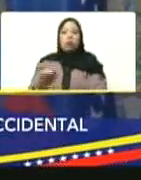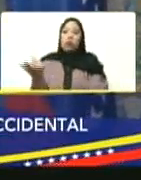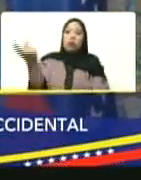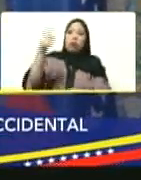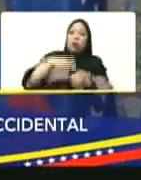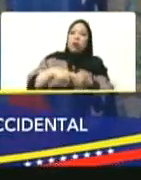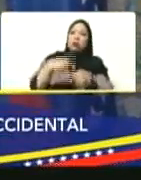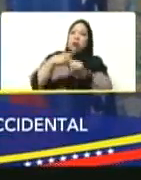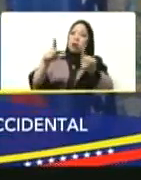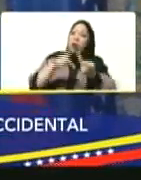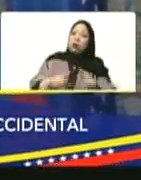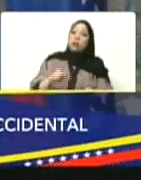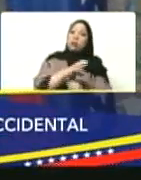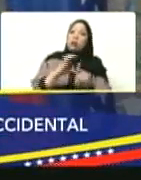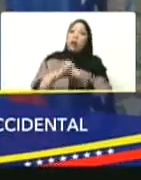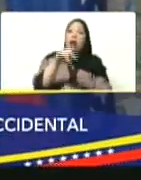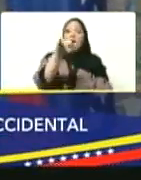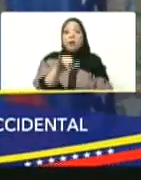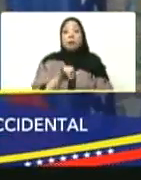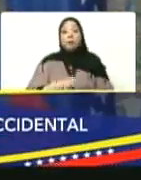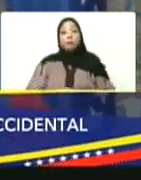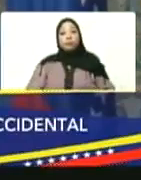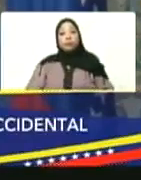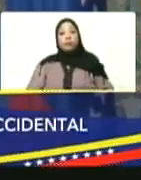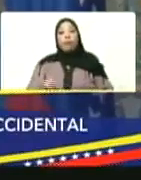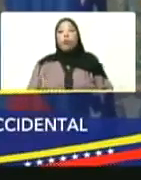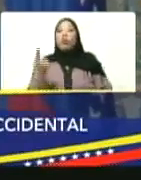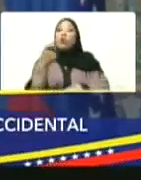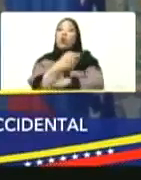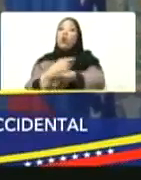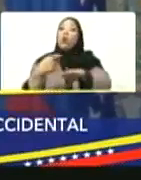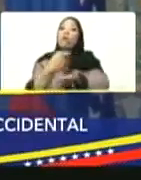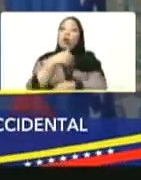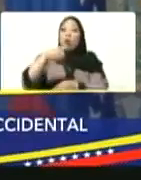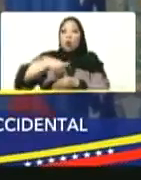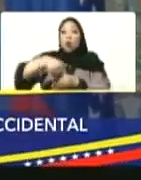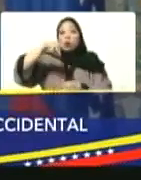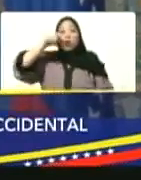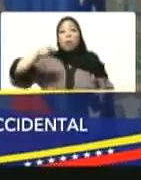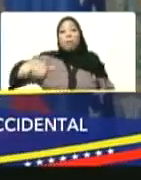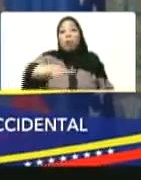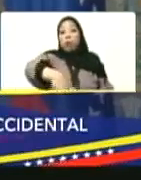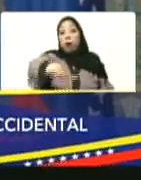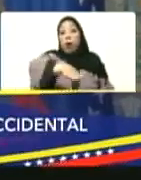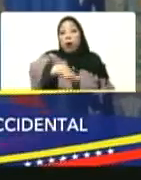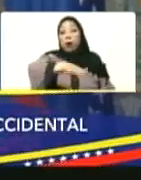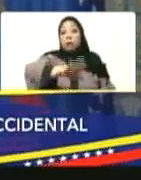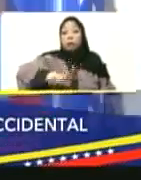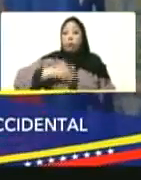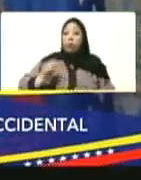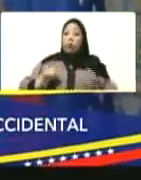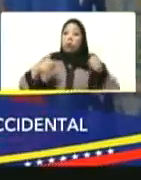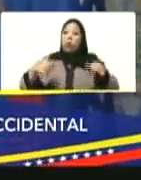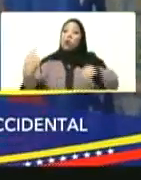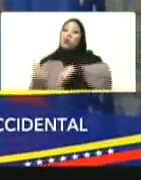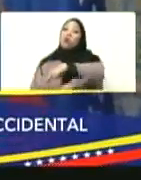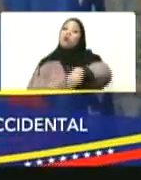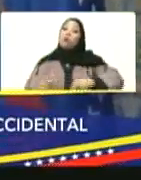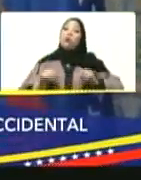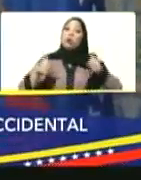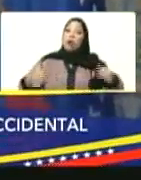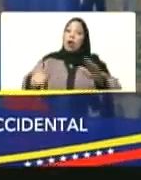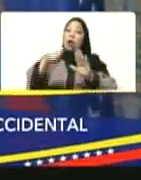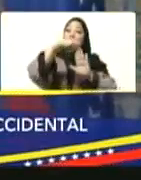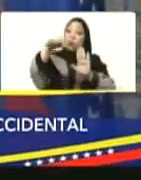permettent de rebâtir ce pays. Y un gobierno surgido de elecciones populares pueda iniciar la reconstrucción de